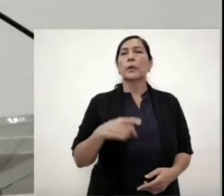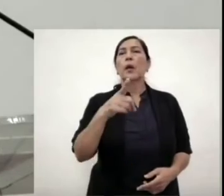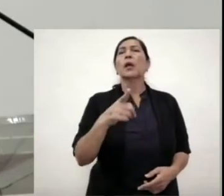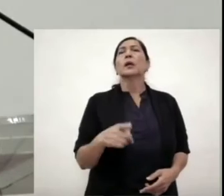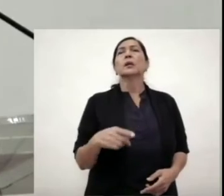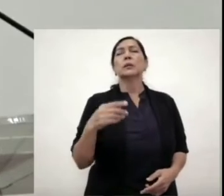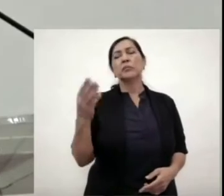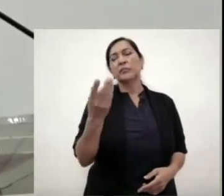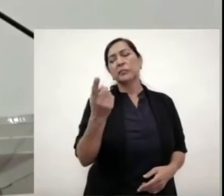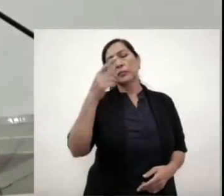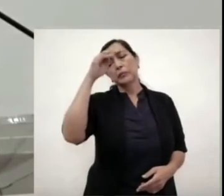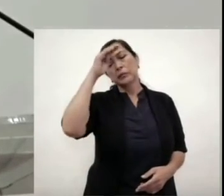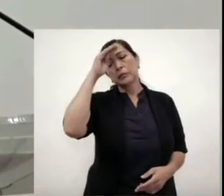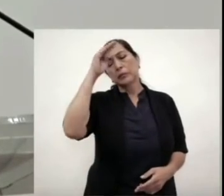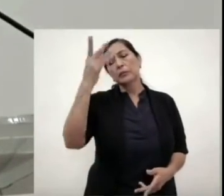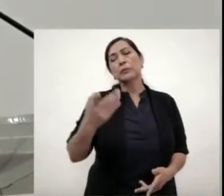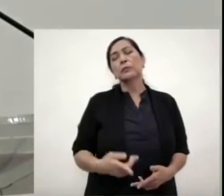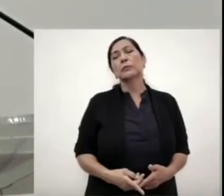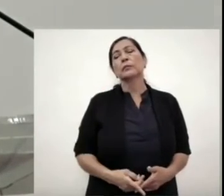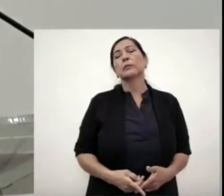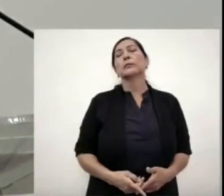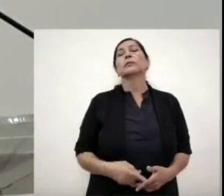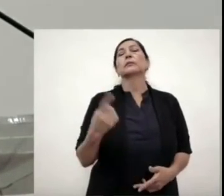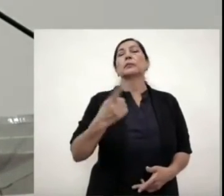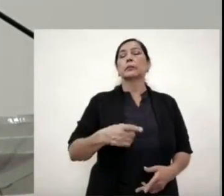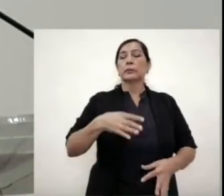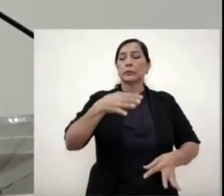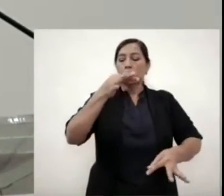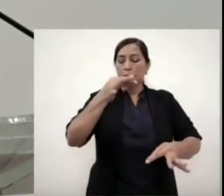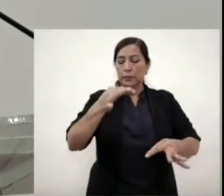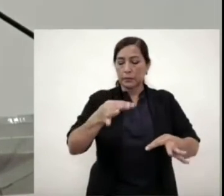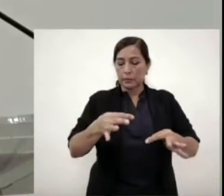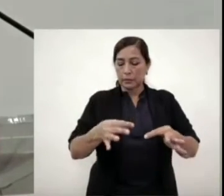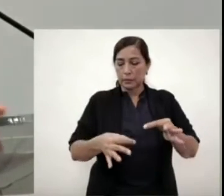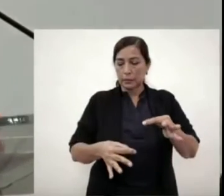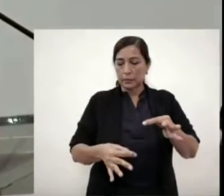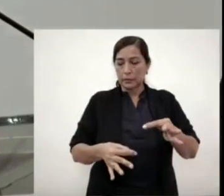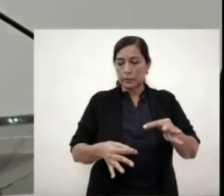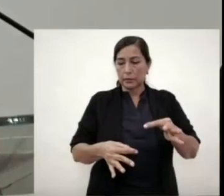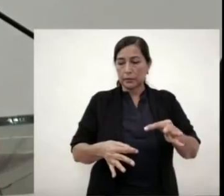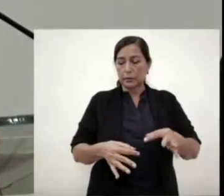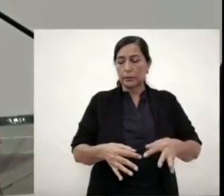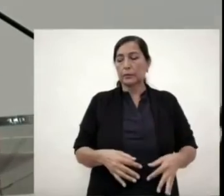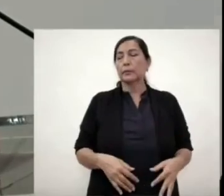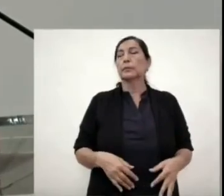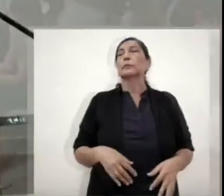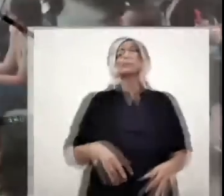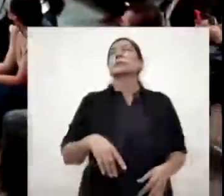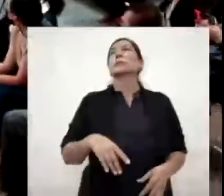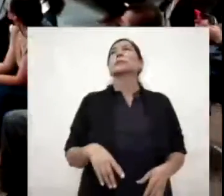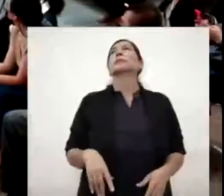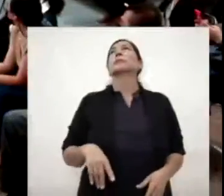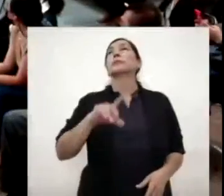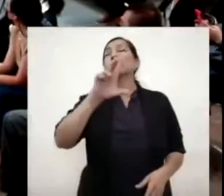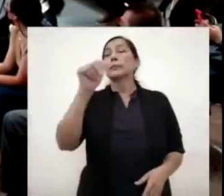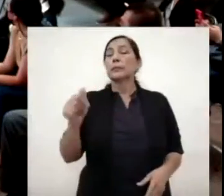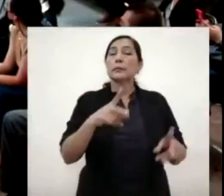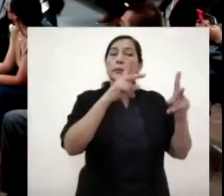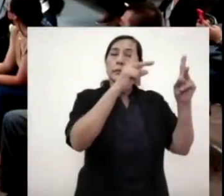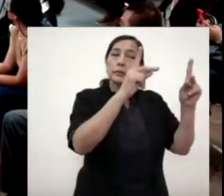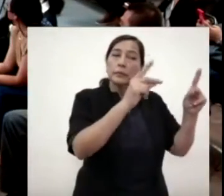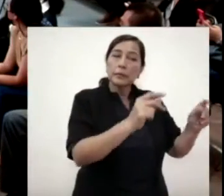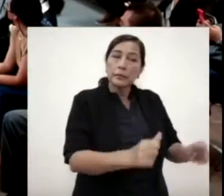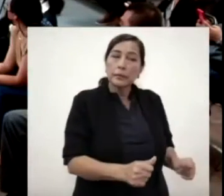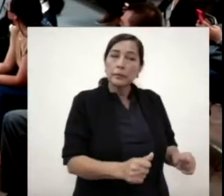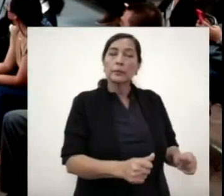le merece el hecho de que la justicia, la paz es producto de